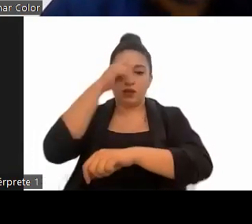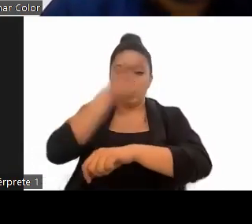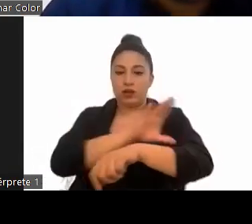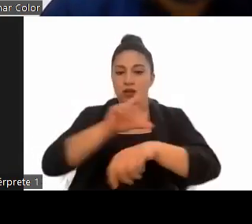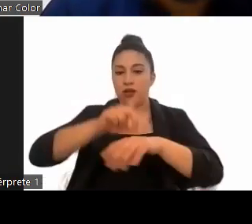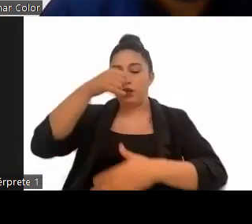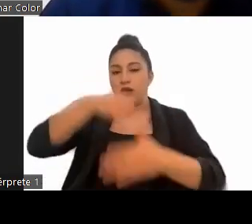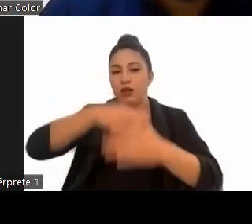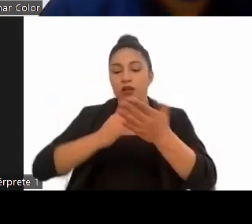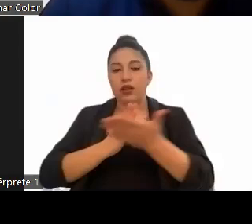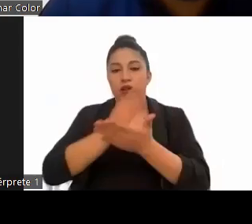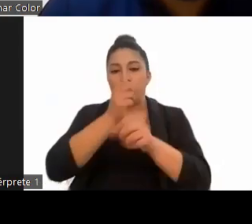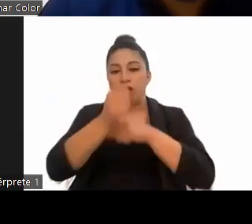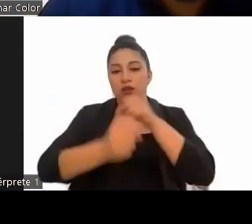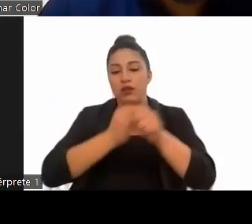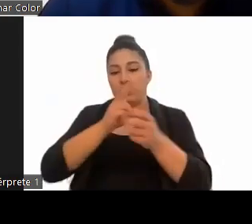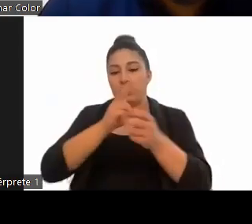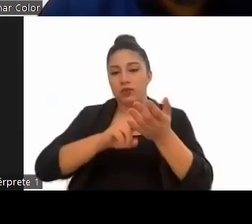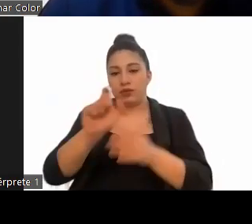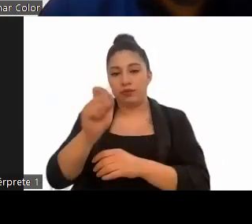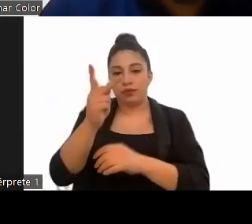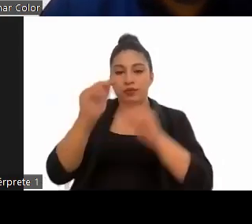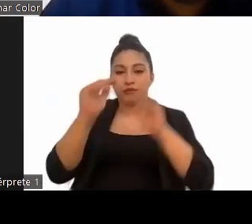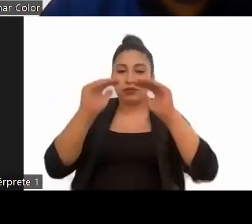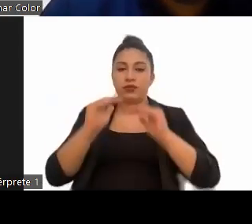legislatura 2022. Acuerdo